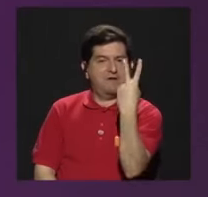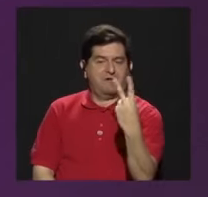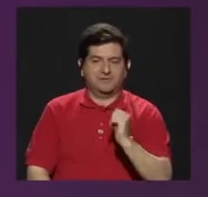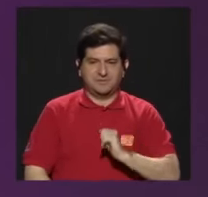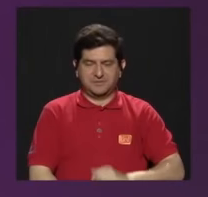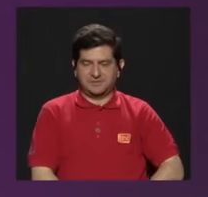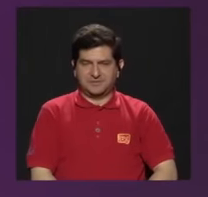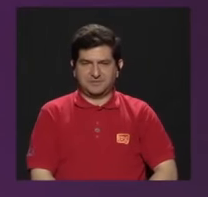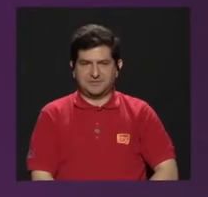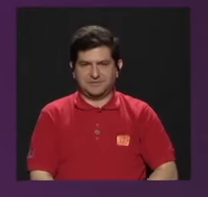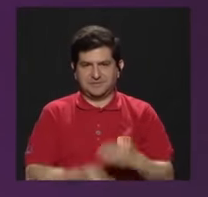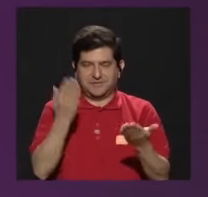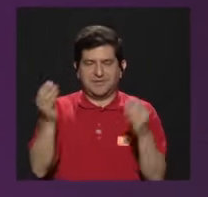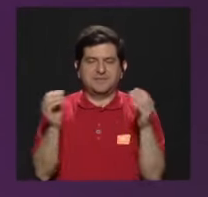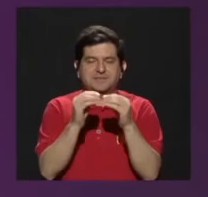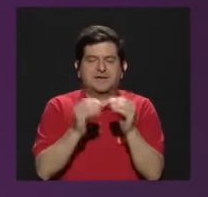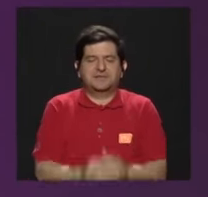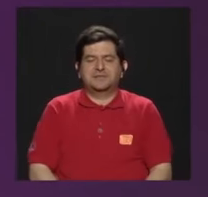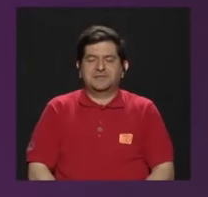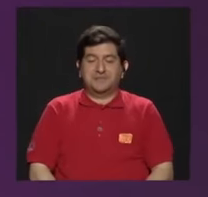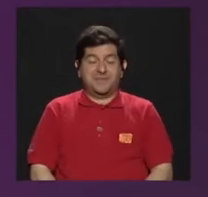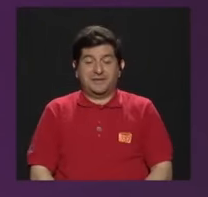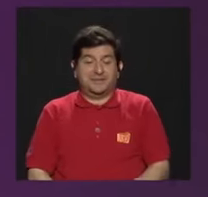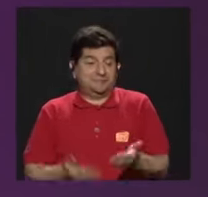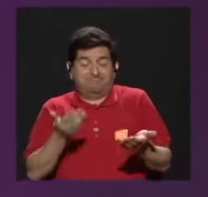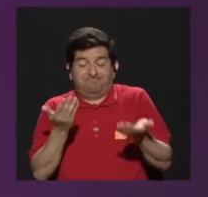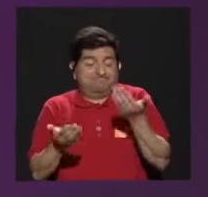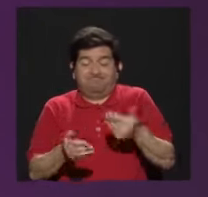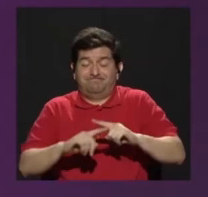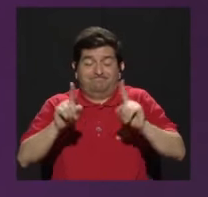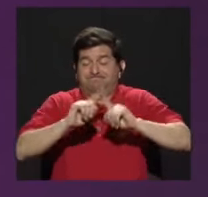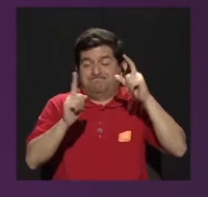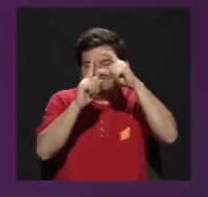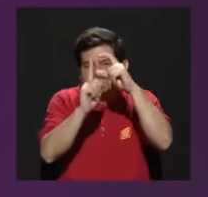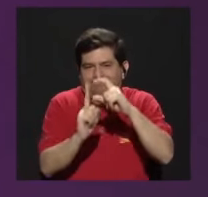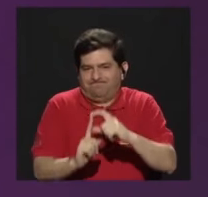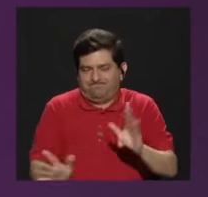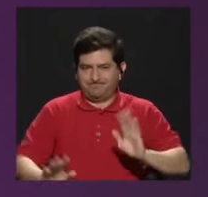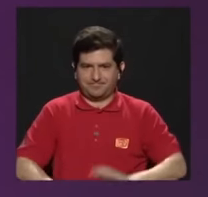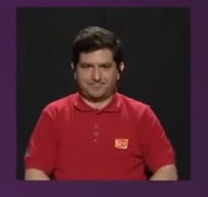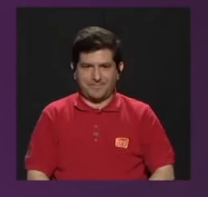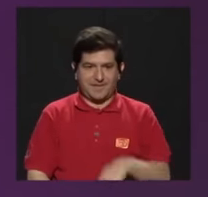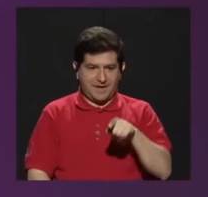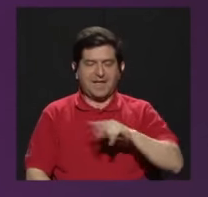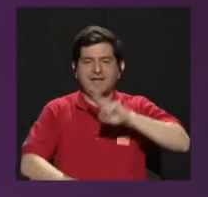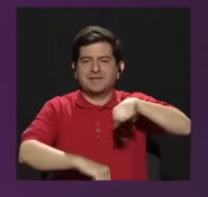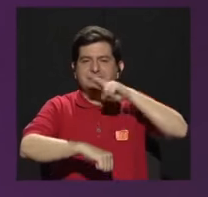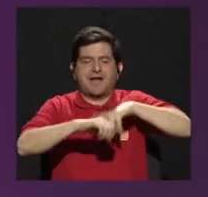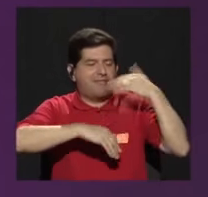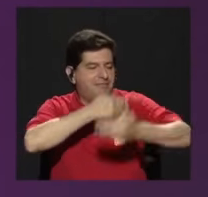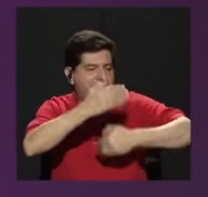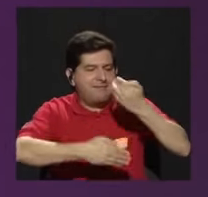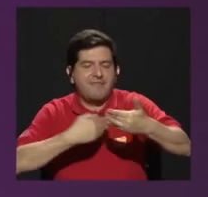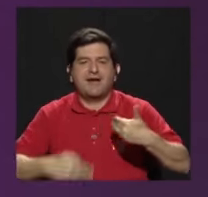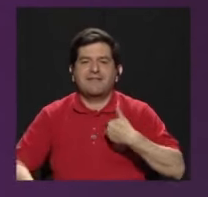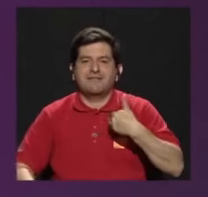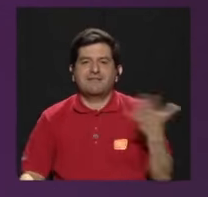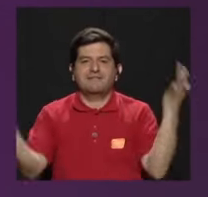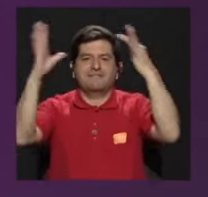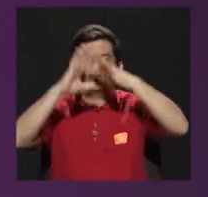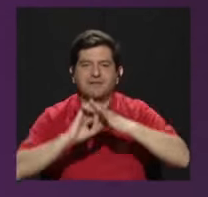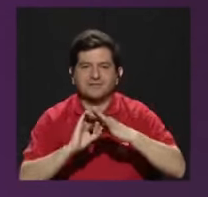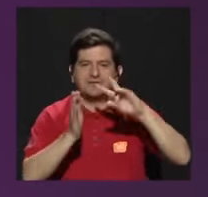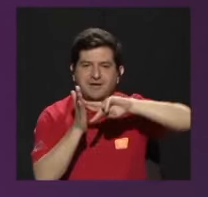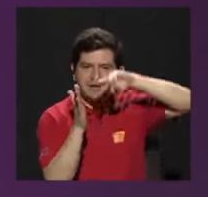como más iluminado, uh-huh, no sé, etcétera. Eso, digamos, como esa naturalización que hay en relación a lo que